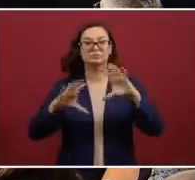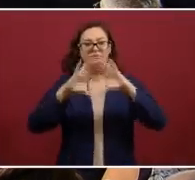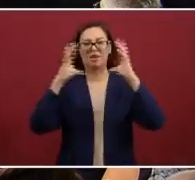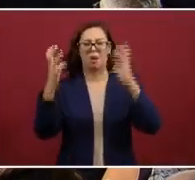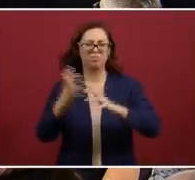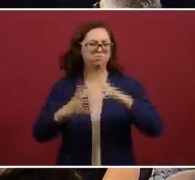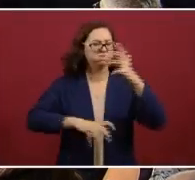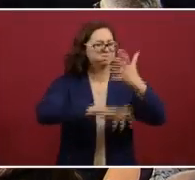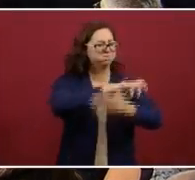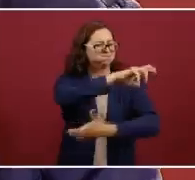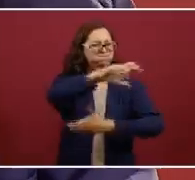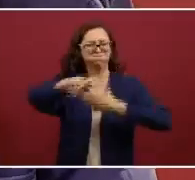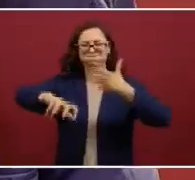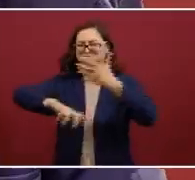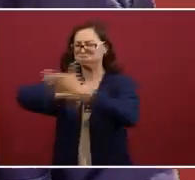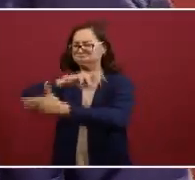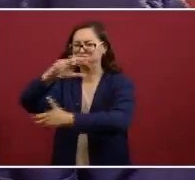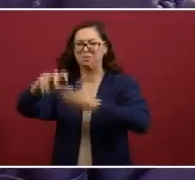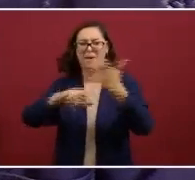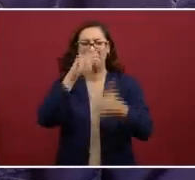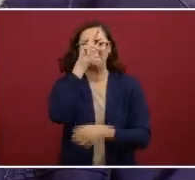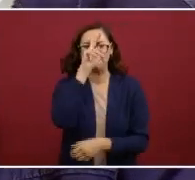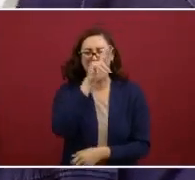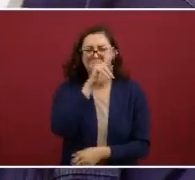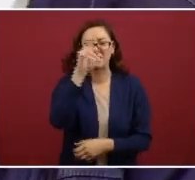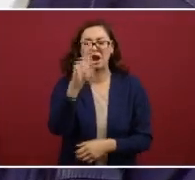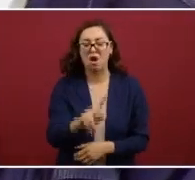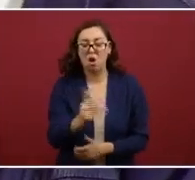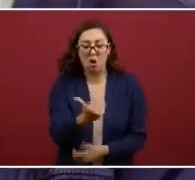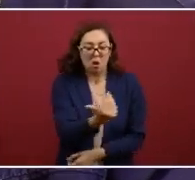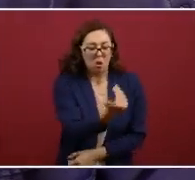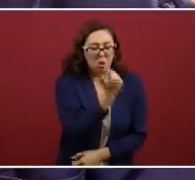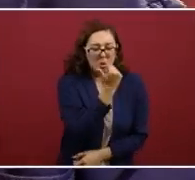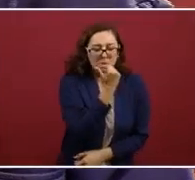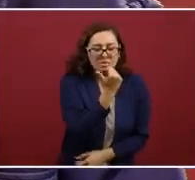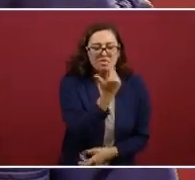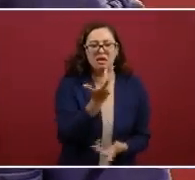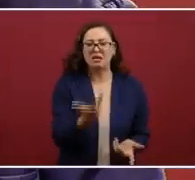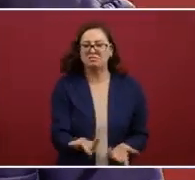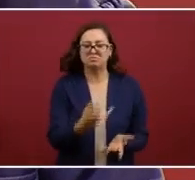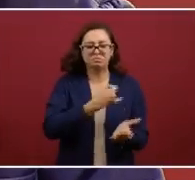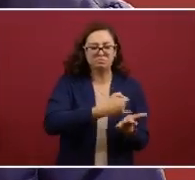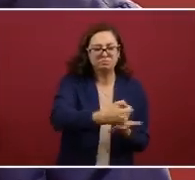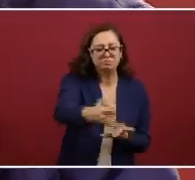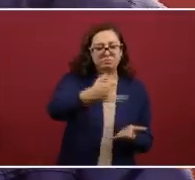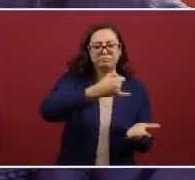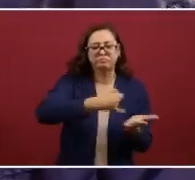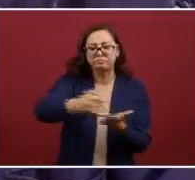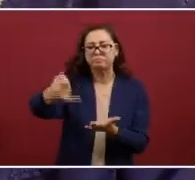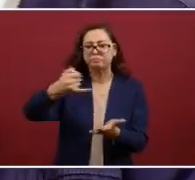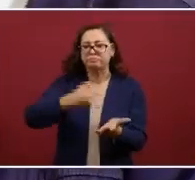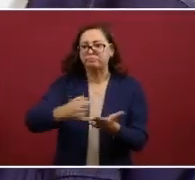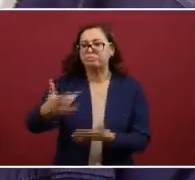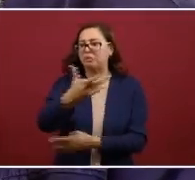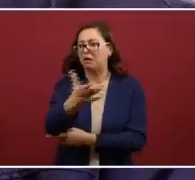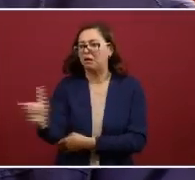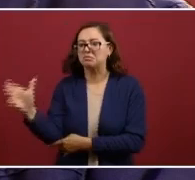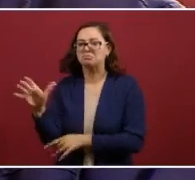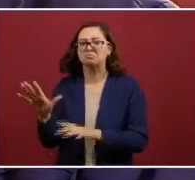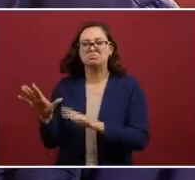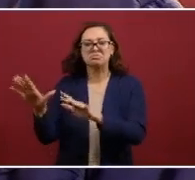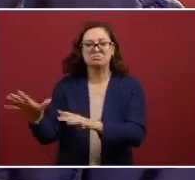tipo y los alimentos que serán necesarios tendrán que generarse bajo métodos agroecológicos y no más bajo las